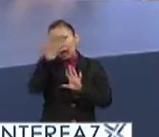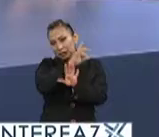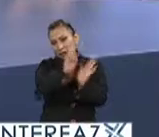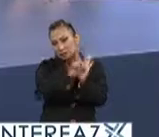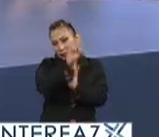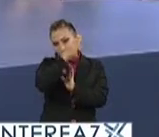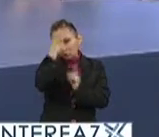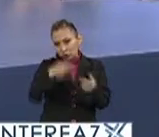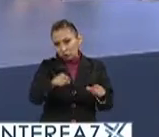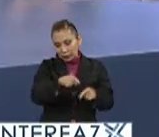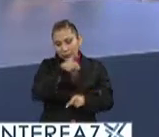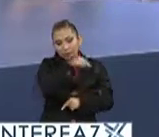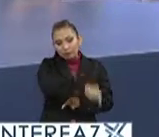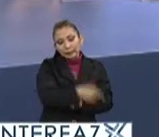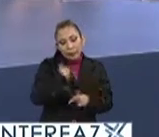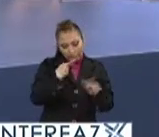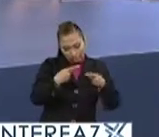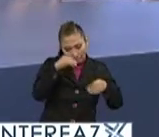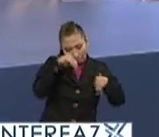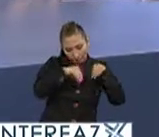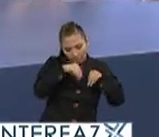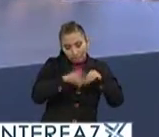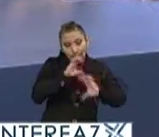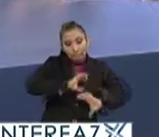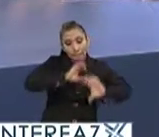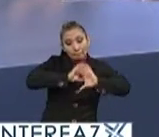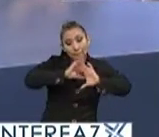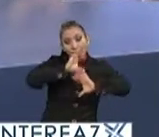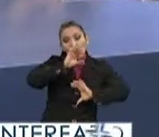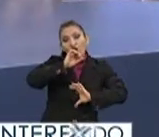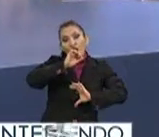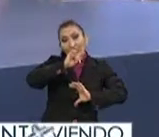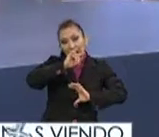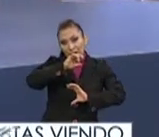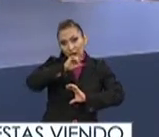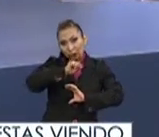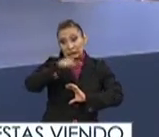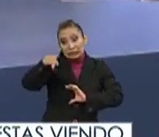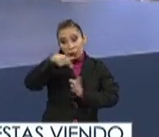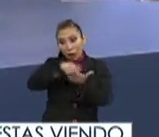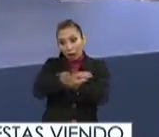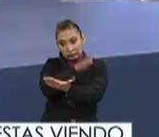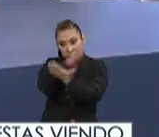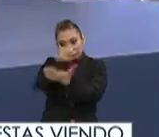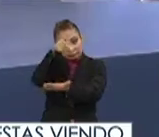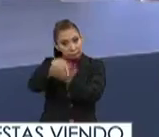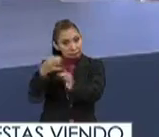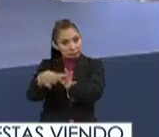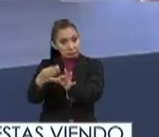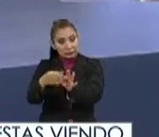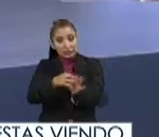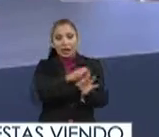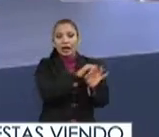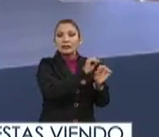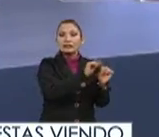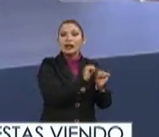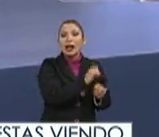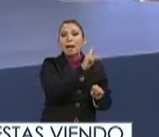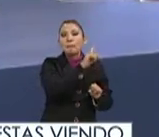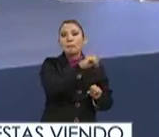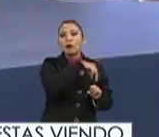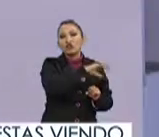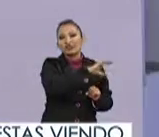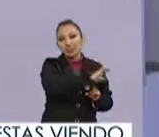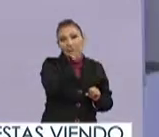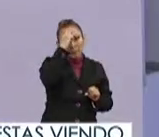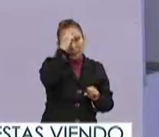de Música, programa conciertos. De hecho, es una de nuestras principales sedes, ¿no? Junto con la Sala Ponce del Palacio de Bellas Artes,